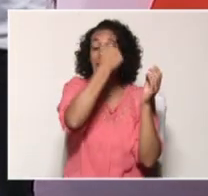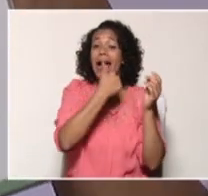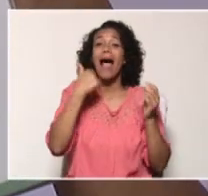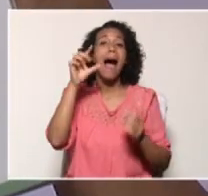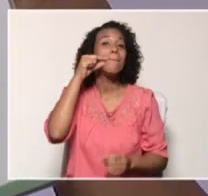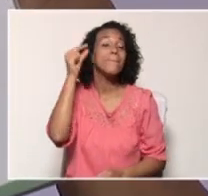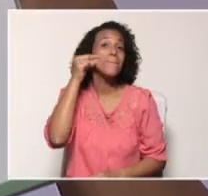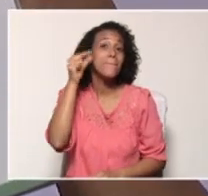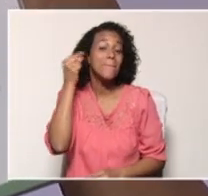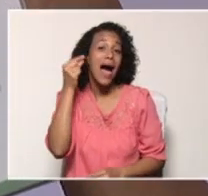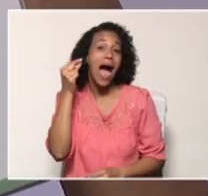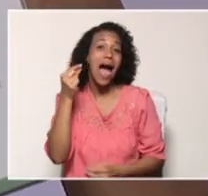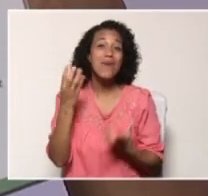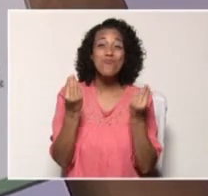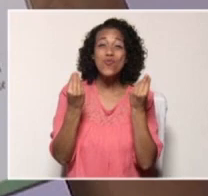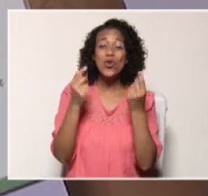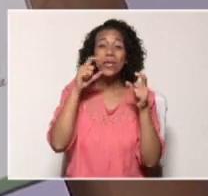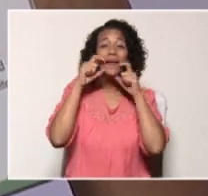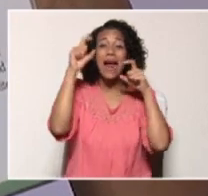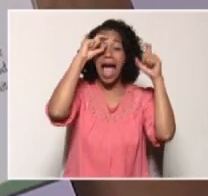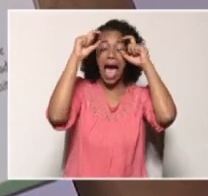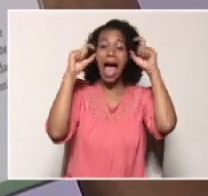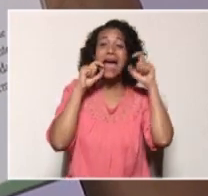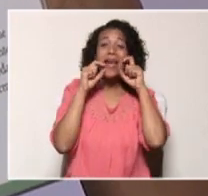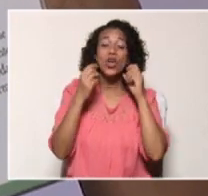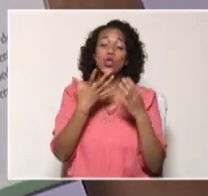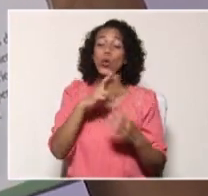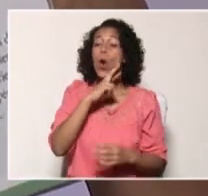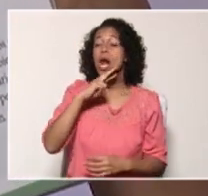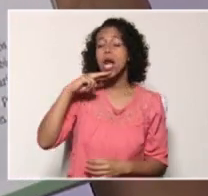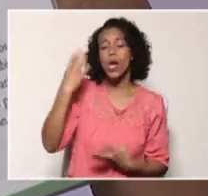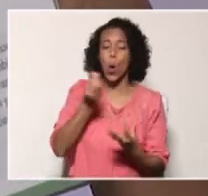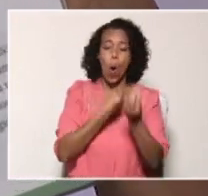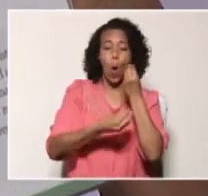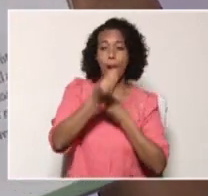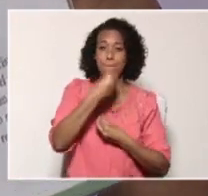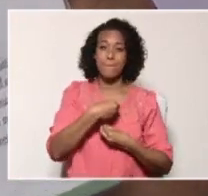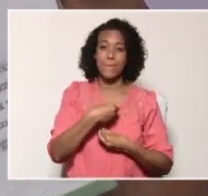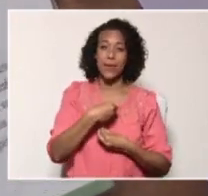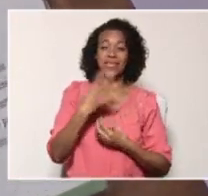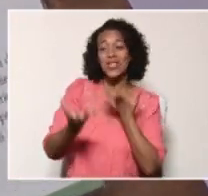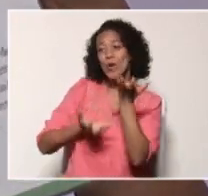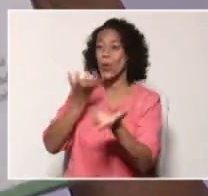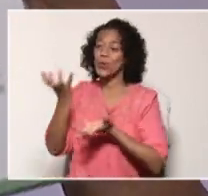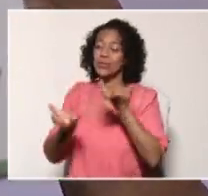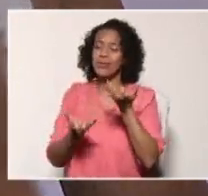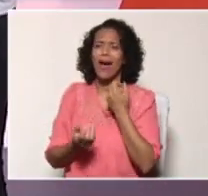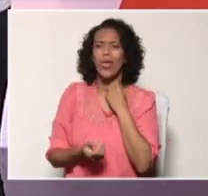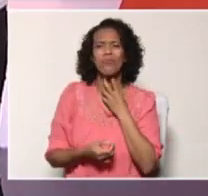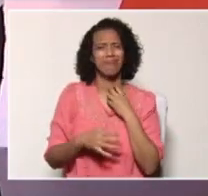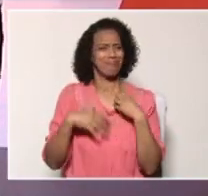amarilla y llena de granos, soy rico alimento si estoy cocinado.